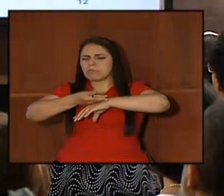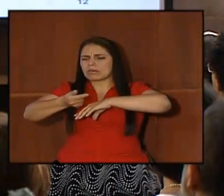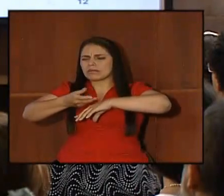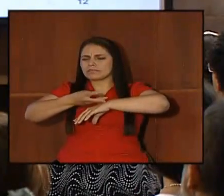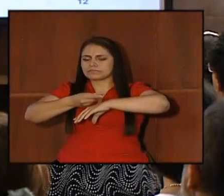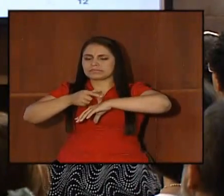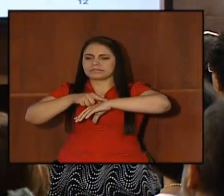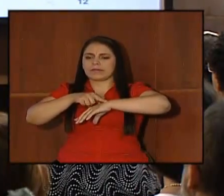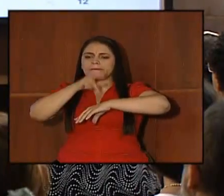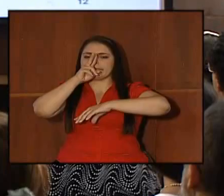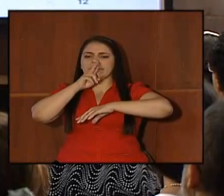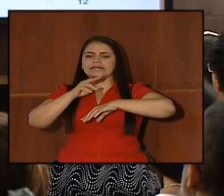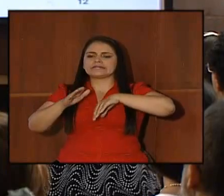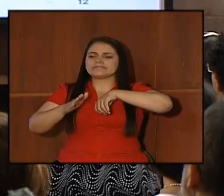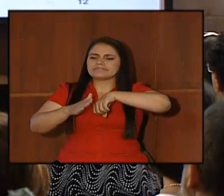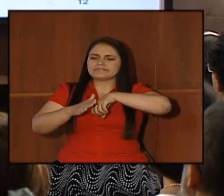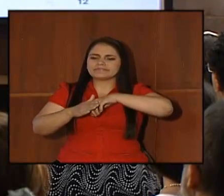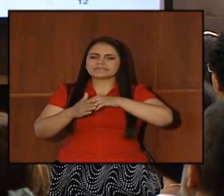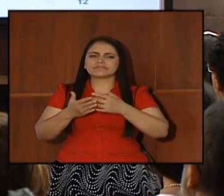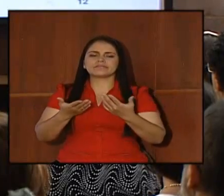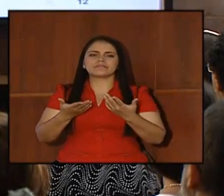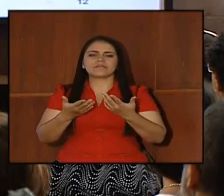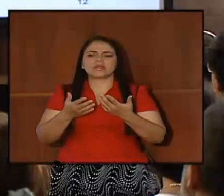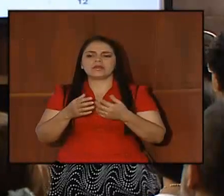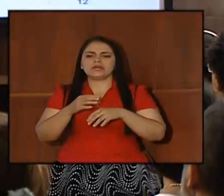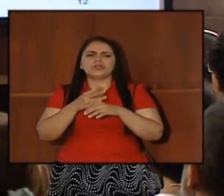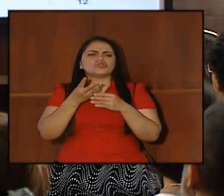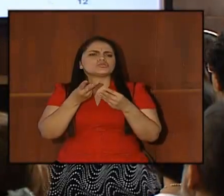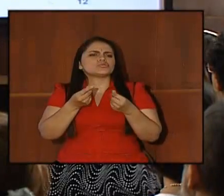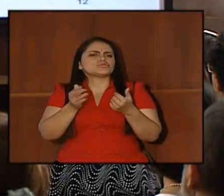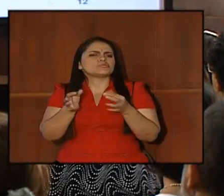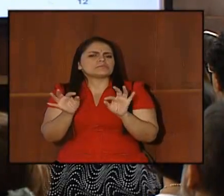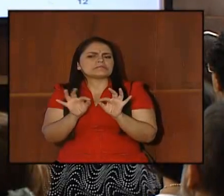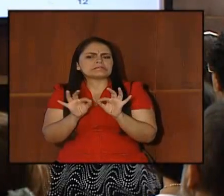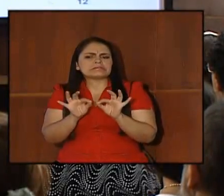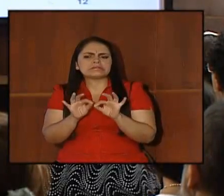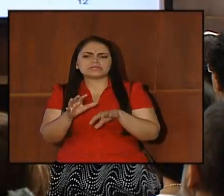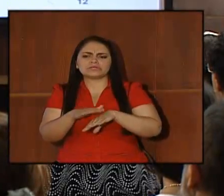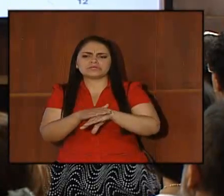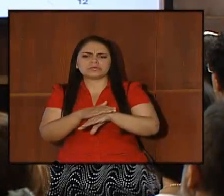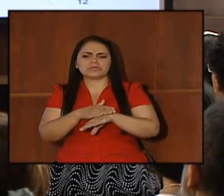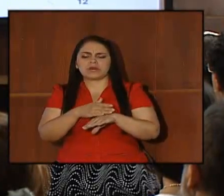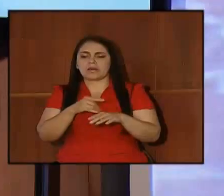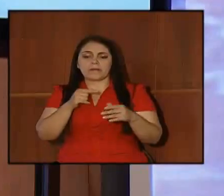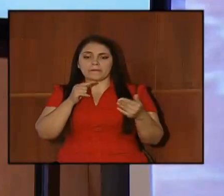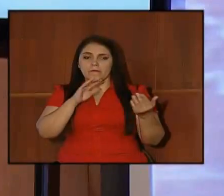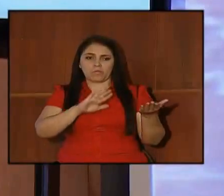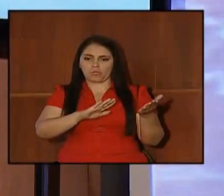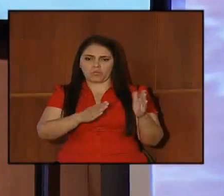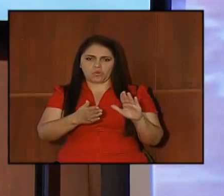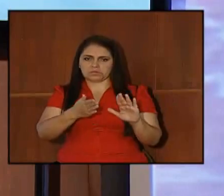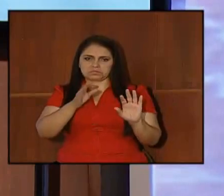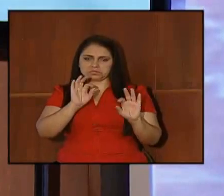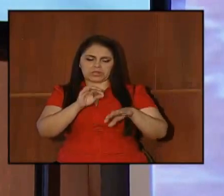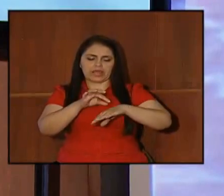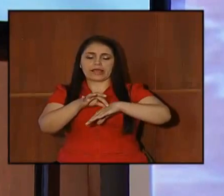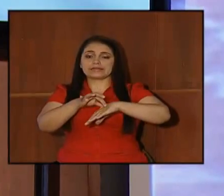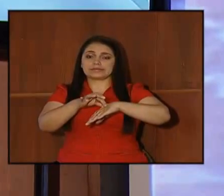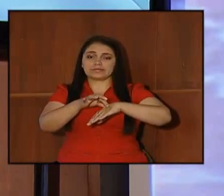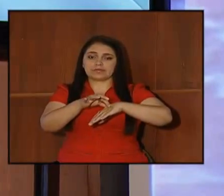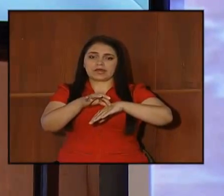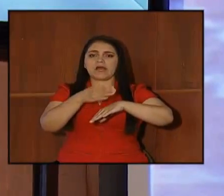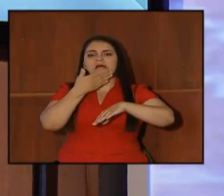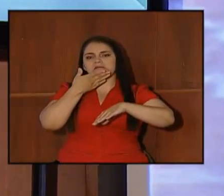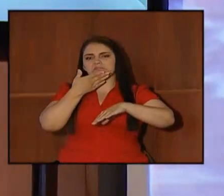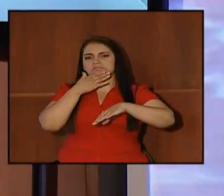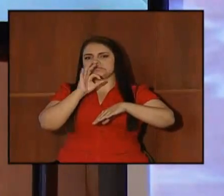como un rasponcito, como una úlcera muy superficial. No hay tejido muerto, el tejido está vivito, ¿cierto? Entonces es una úlcera